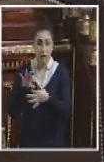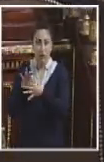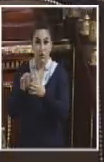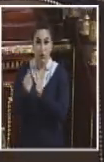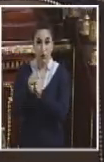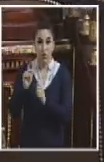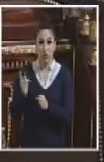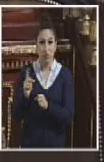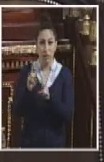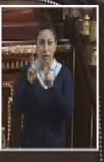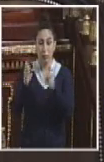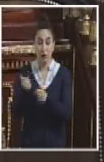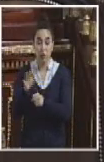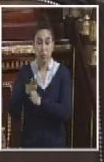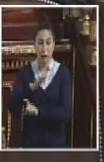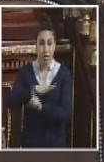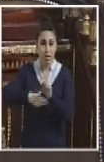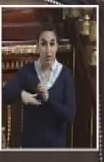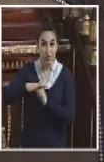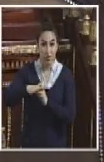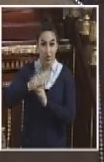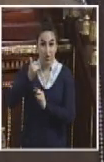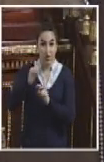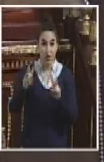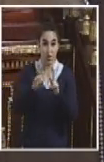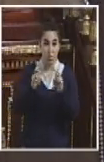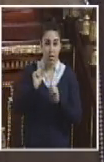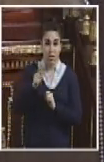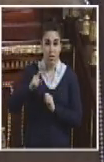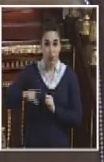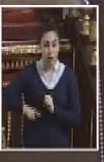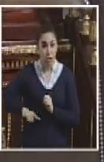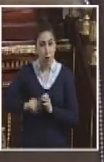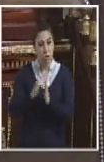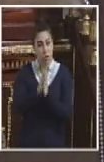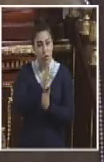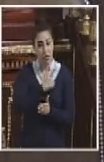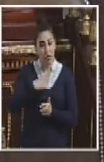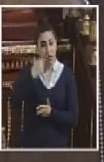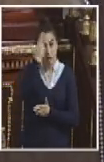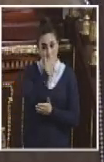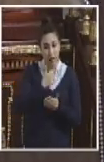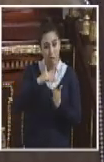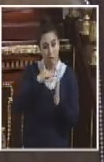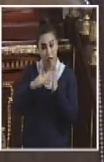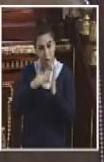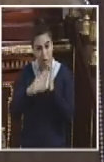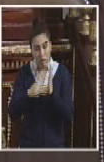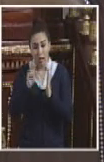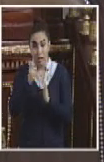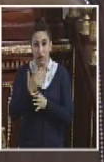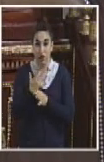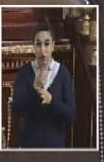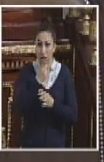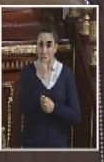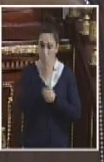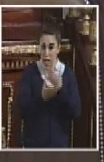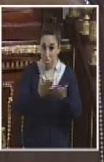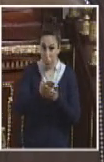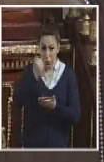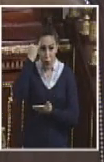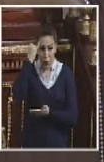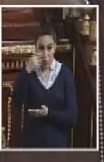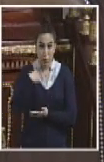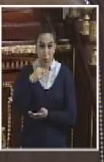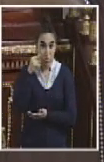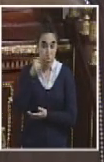temas de la administración pública y tiene que ver con temas de gobierno. Revise usted la ley, lea el contenido de esa iniciativa, pero ya veo